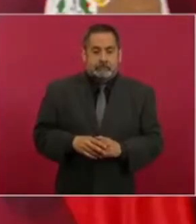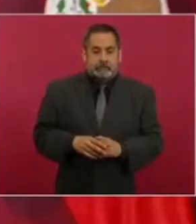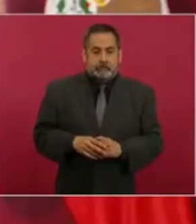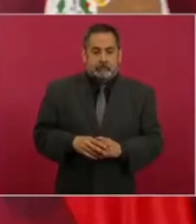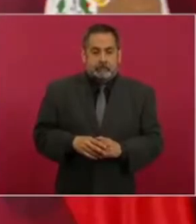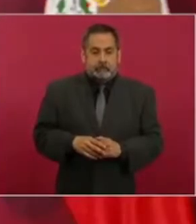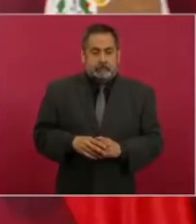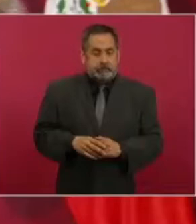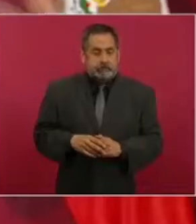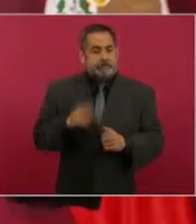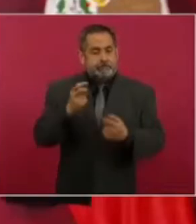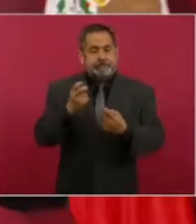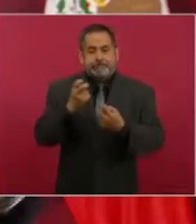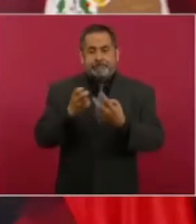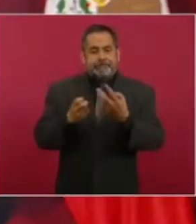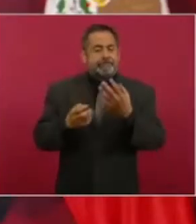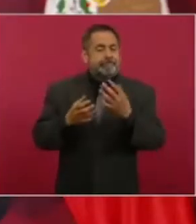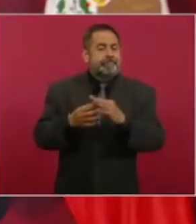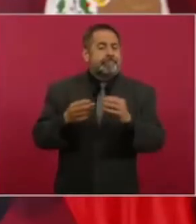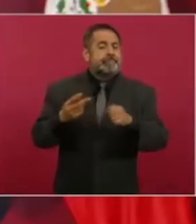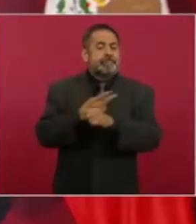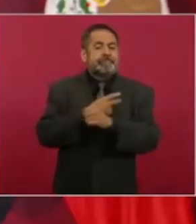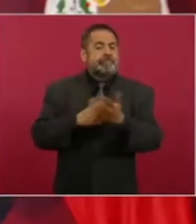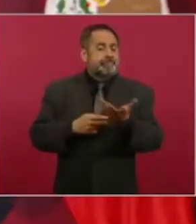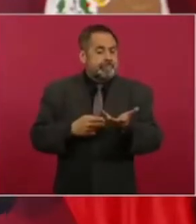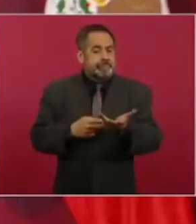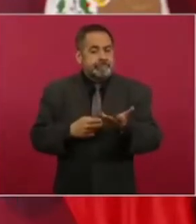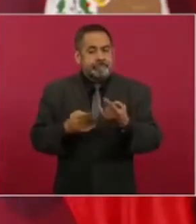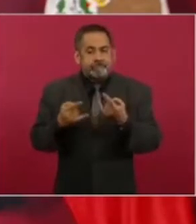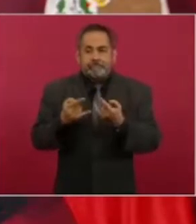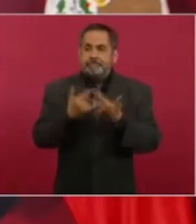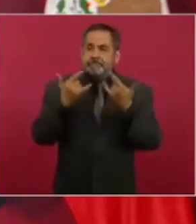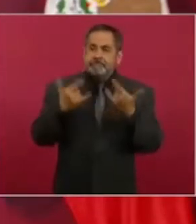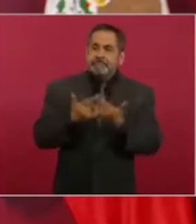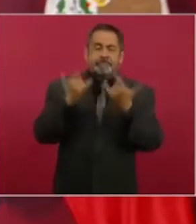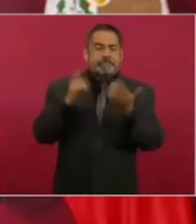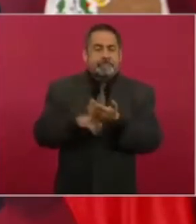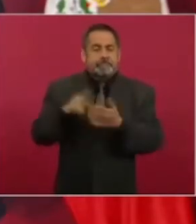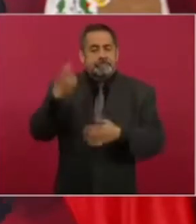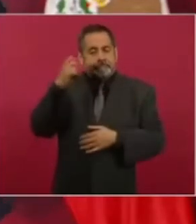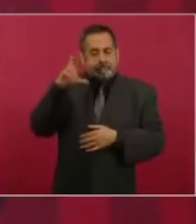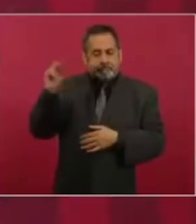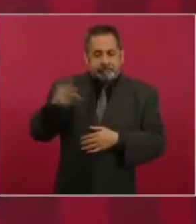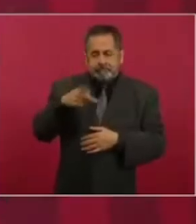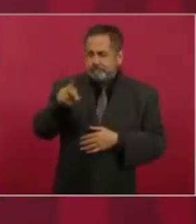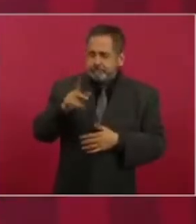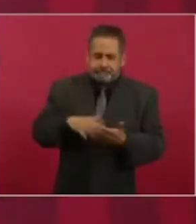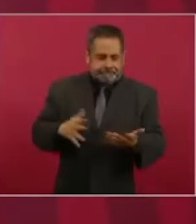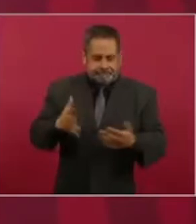todo eso es lo que ha sucedido en Quintana Roo, pero el colmo